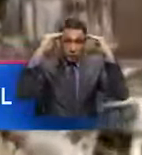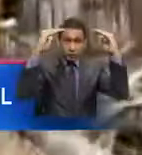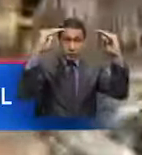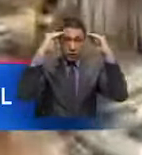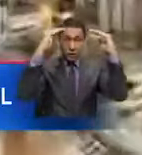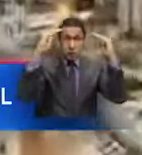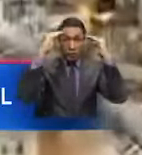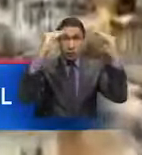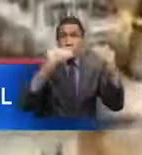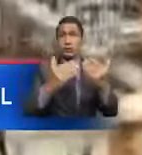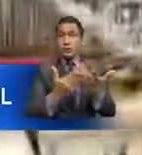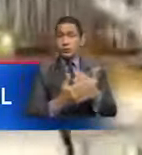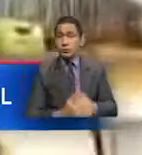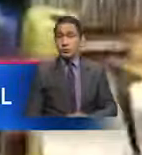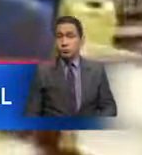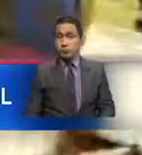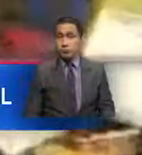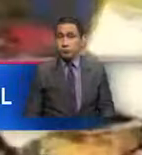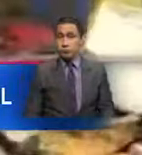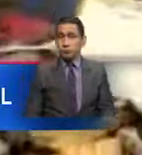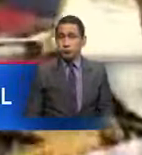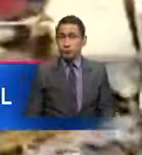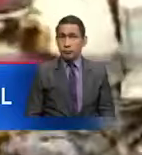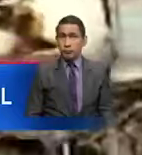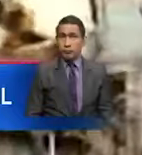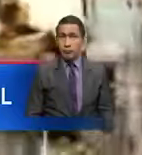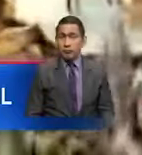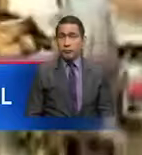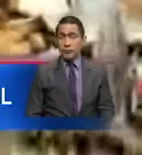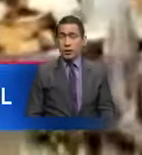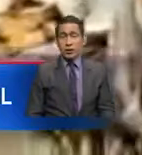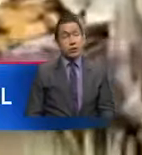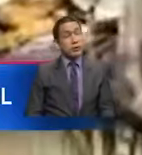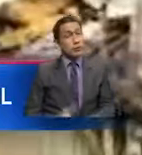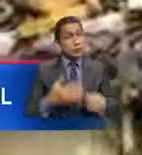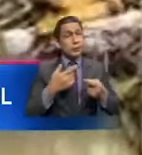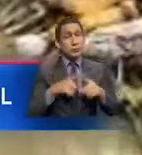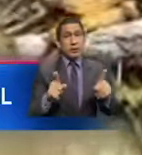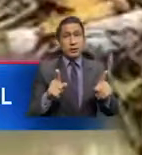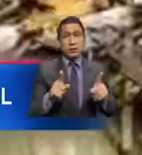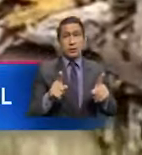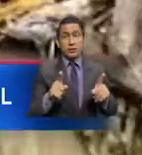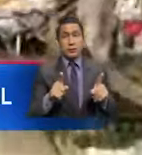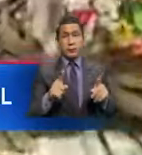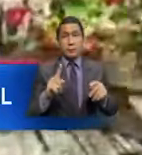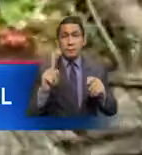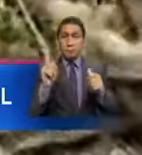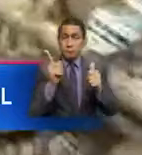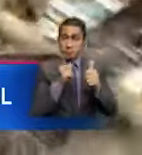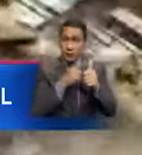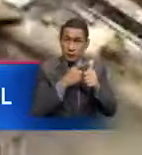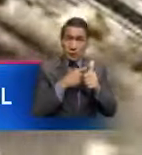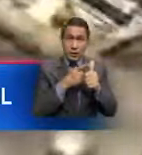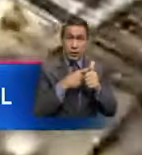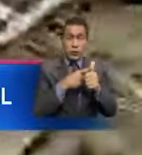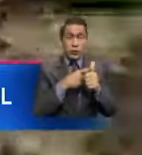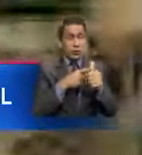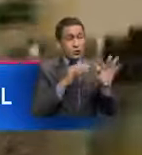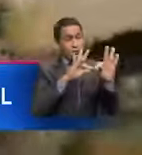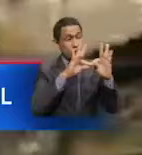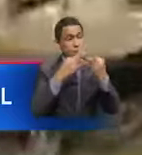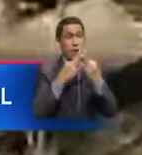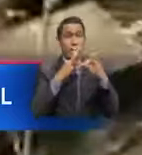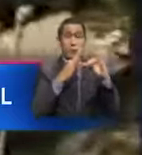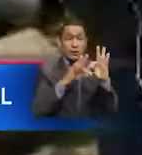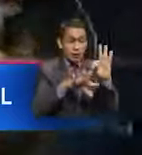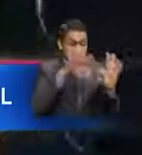se han sumado sus esfuerzos para poder ayudarlo. ¿De qué manera? Bueno, tratando de salvar lo poco que queda en este